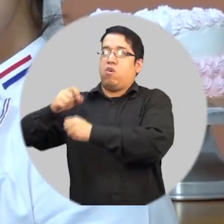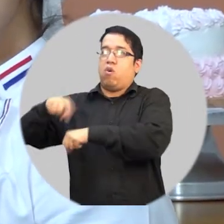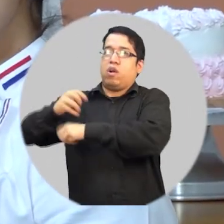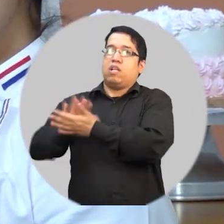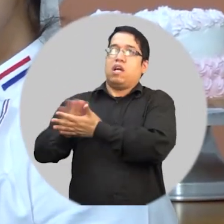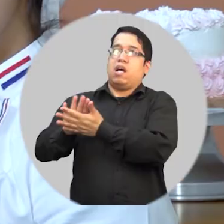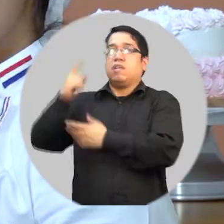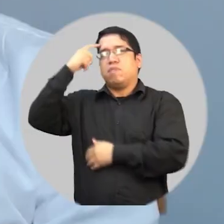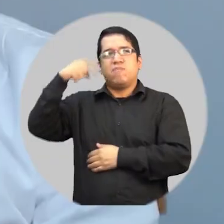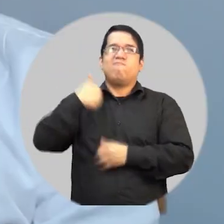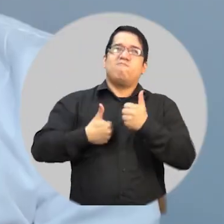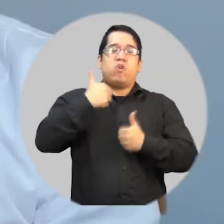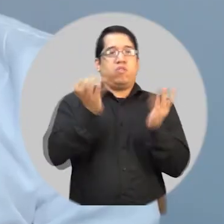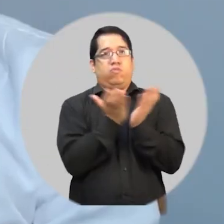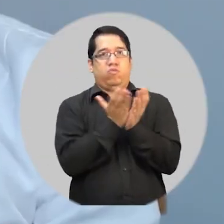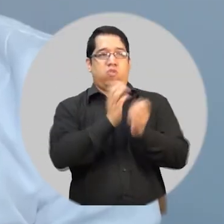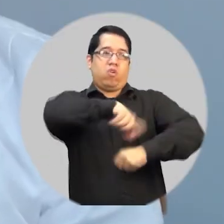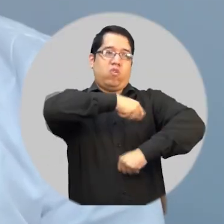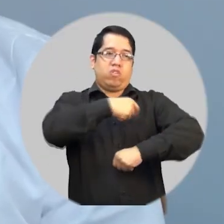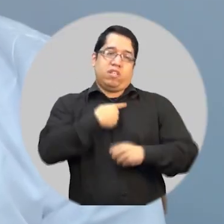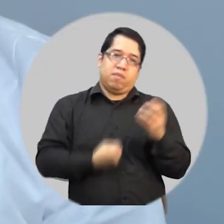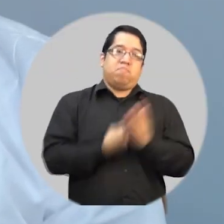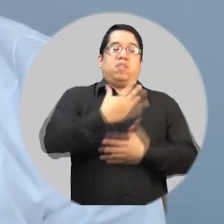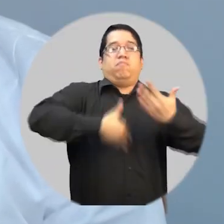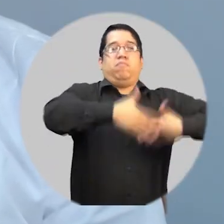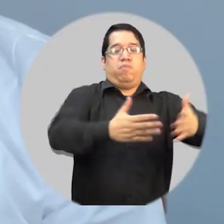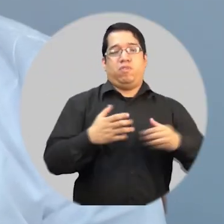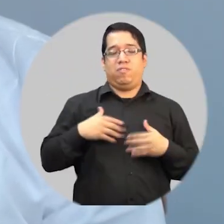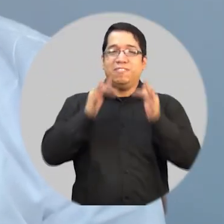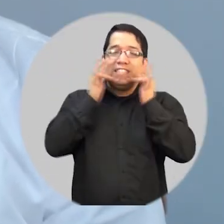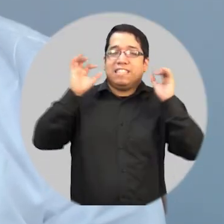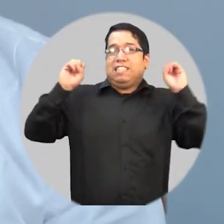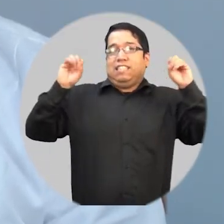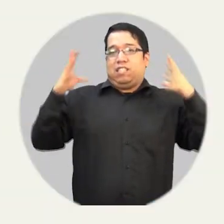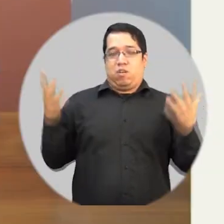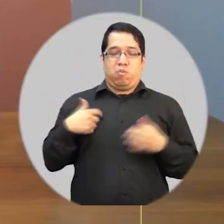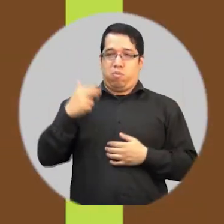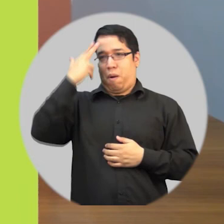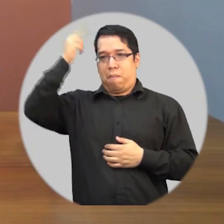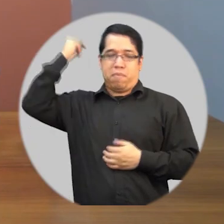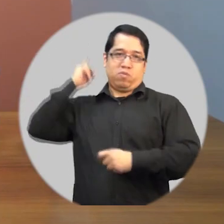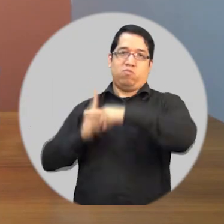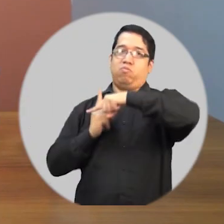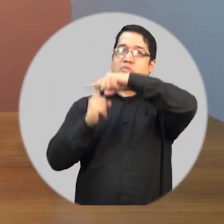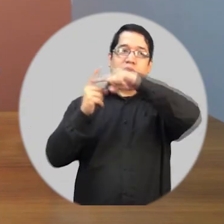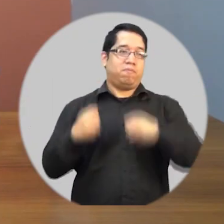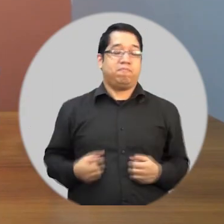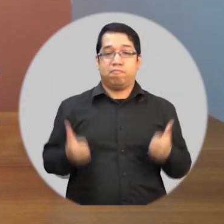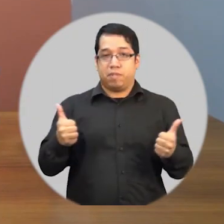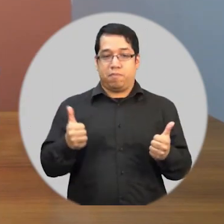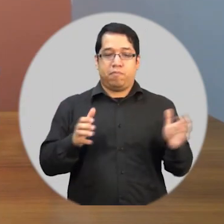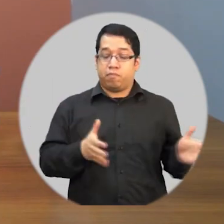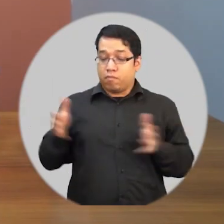estudiar cocina. Estoy muy feliz, muy contenta. Buenísima experiencia. Bueno, así quedó nuestra